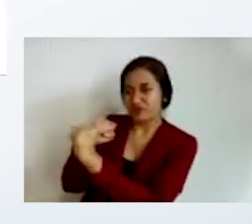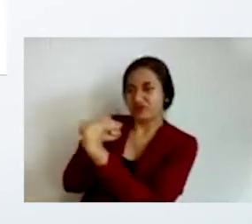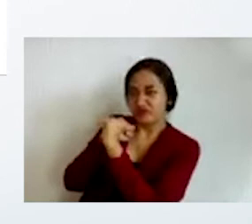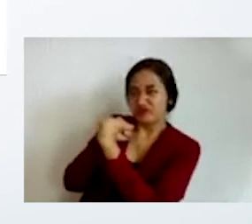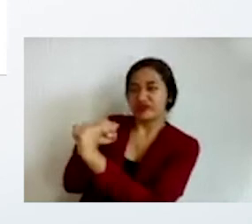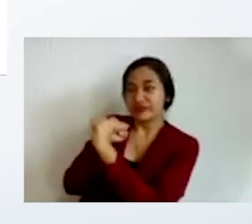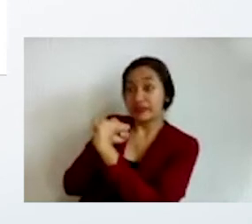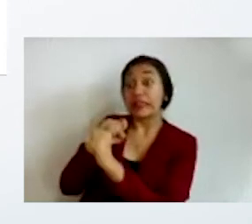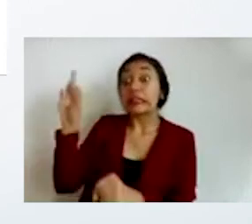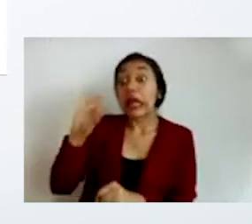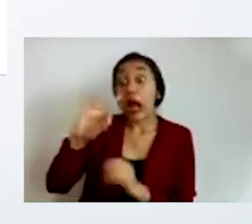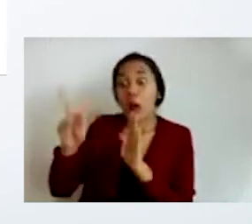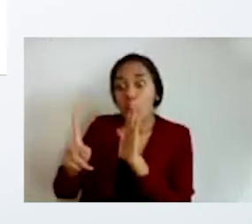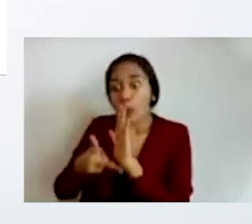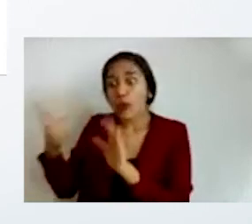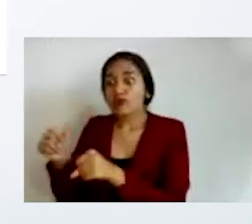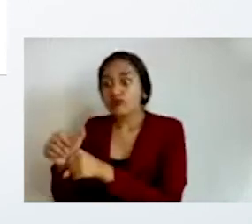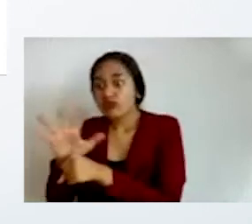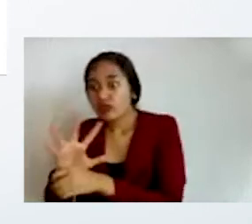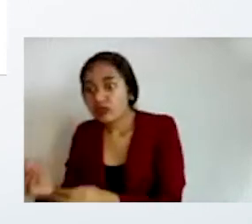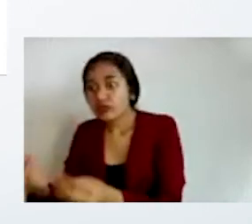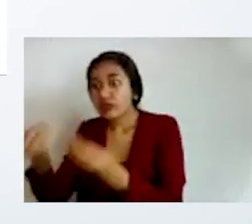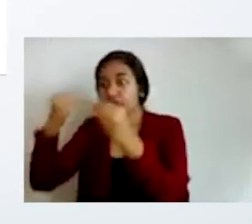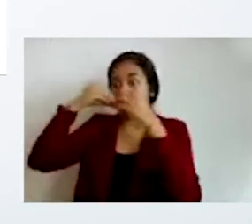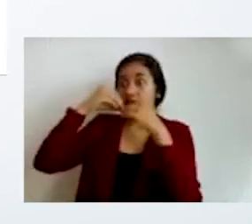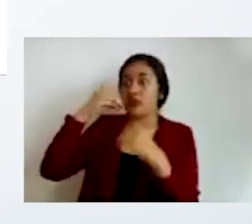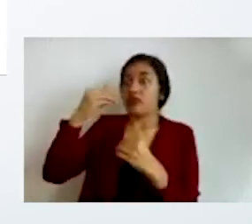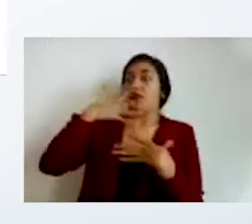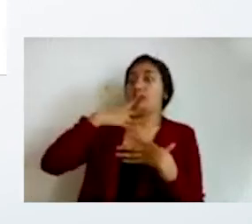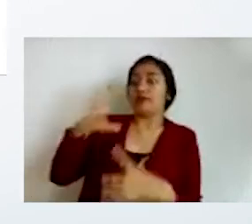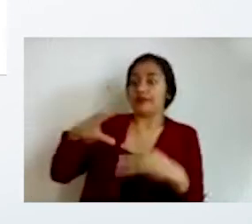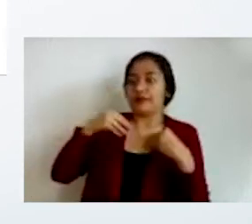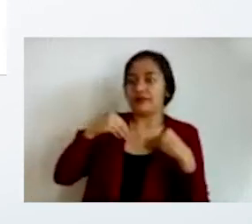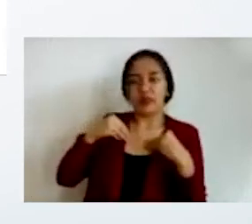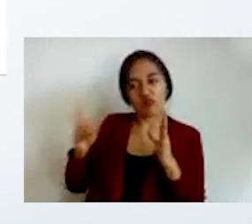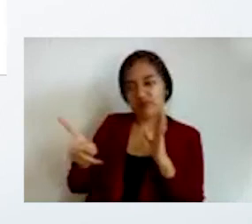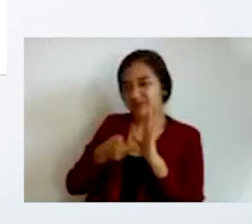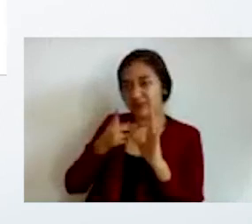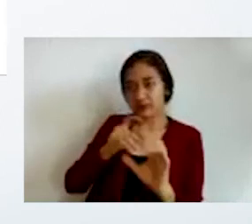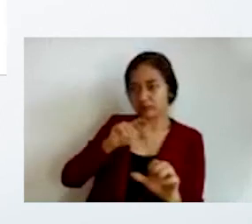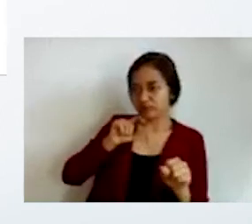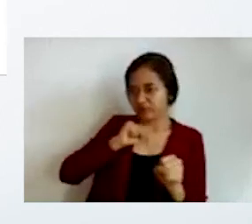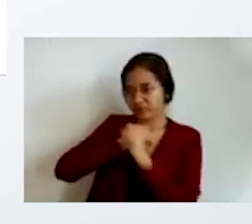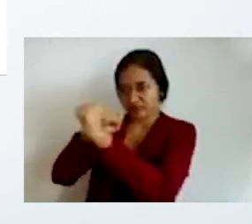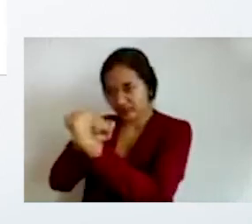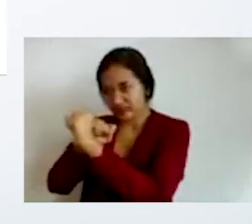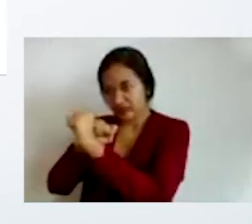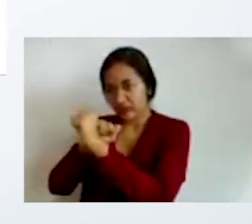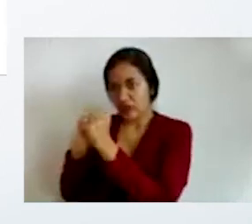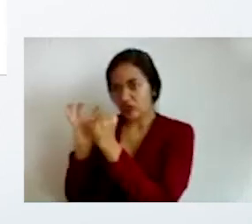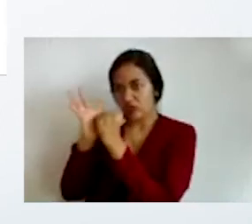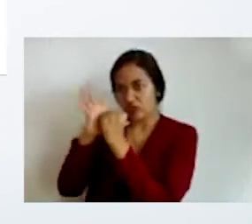el virus SARS-CoV-2, lo identificarían, lo neutralizarían de primera instancia, pero también avisan